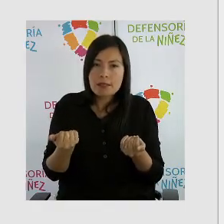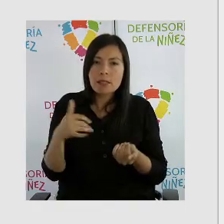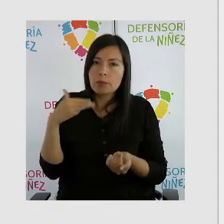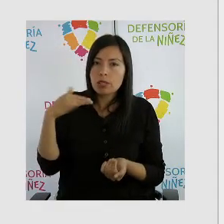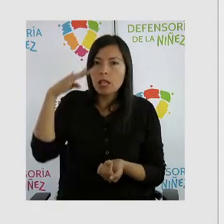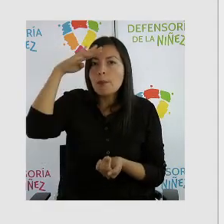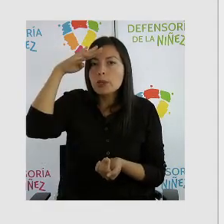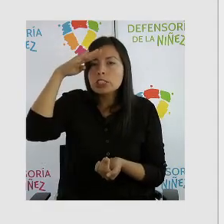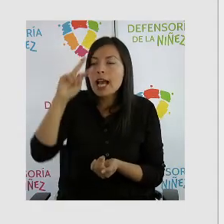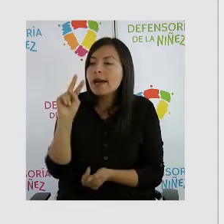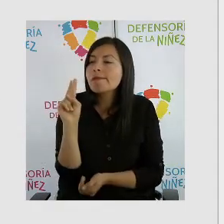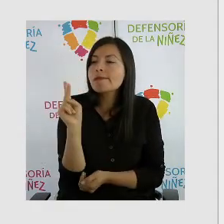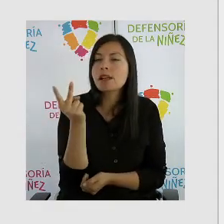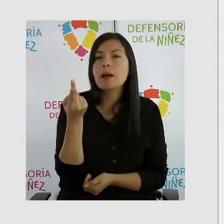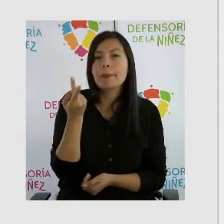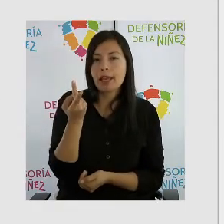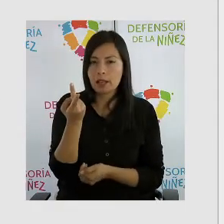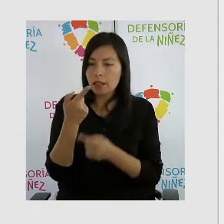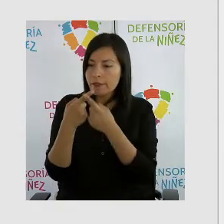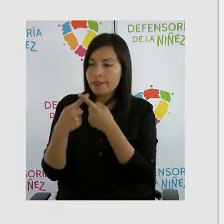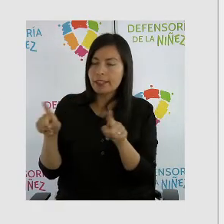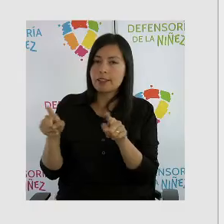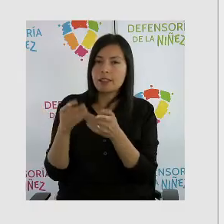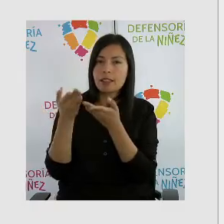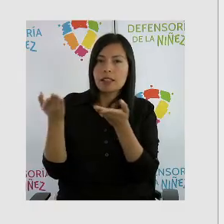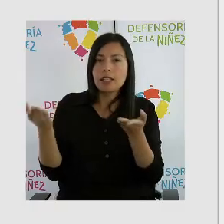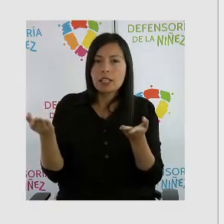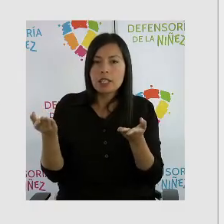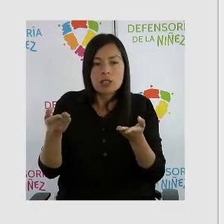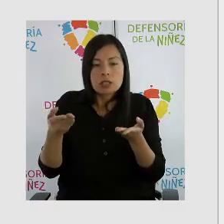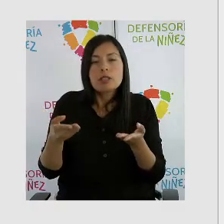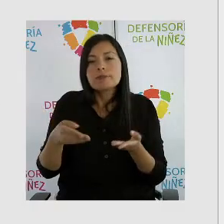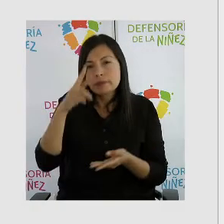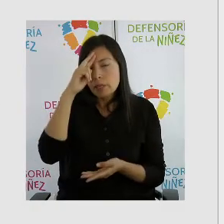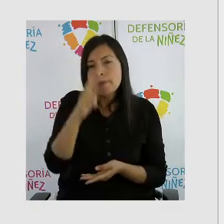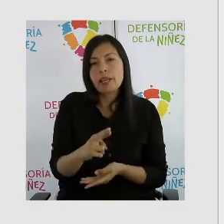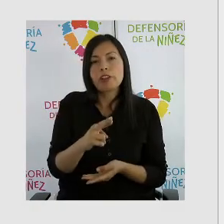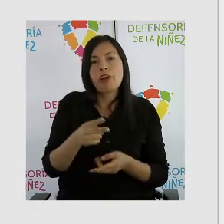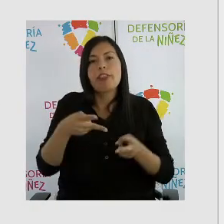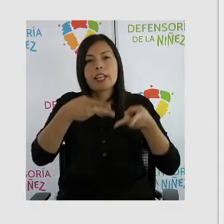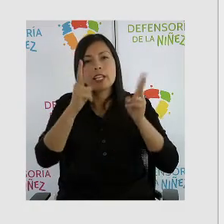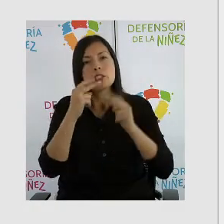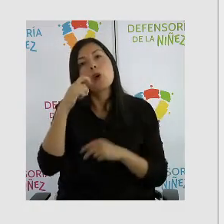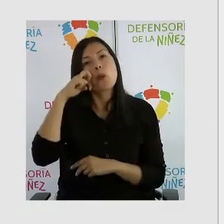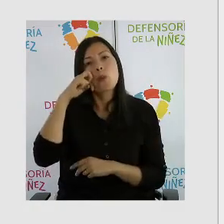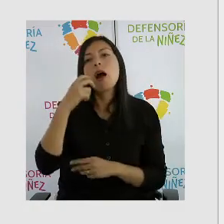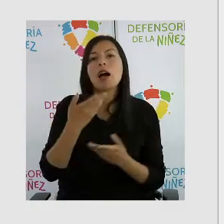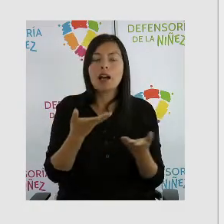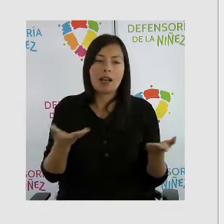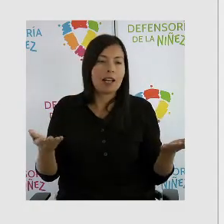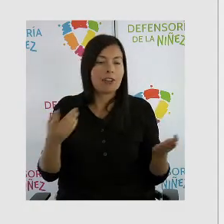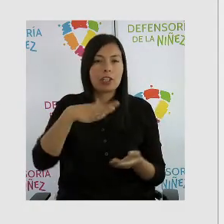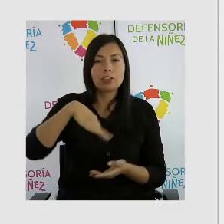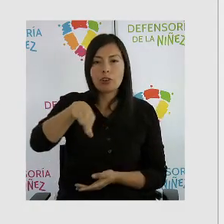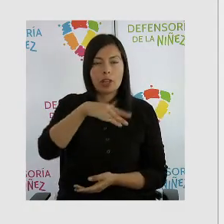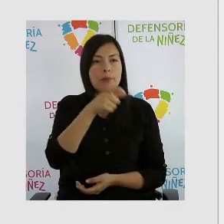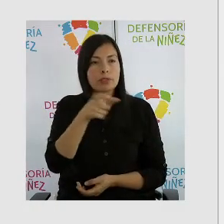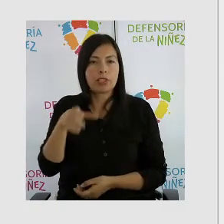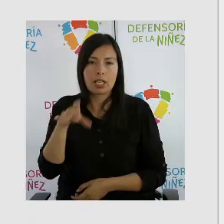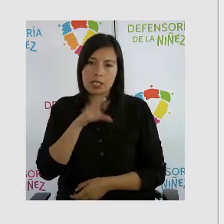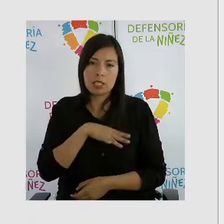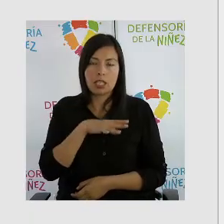policía distinta, que sea capaz de responder a los derechos humanos de las personas que habitamos en Chile, particularmente de niños,